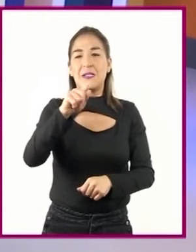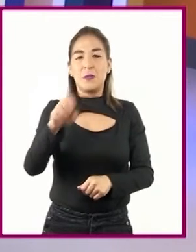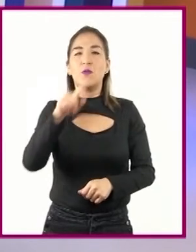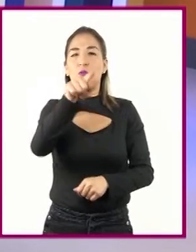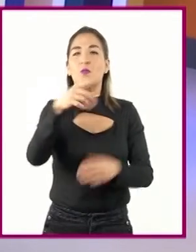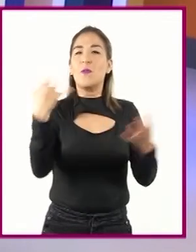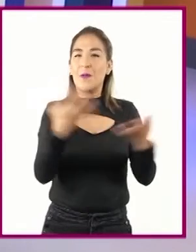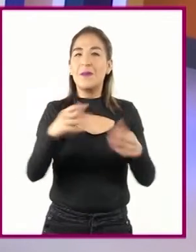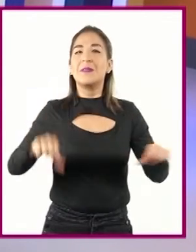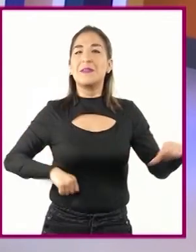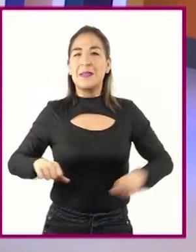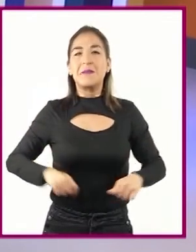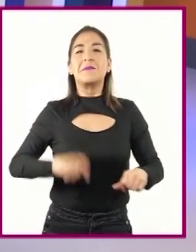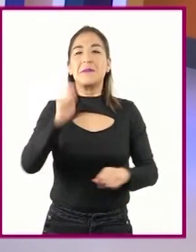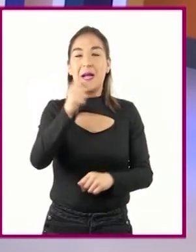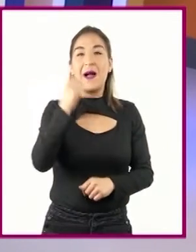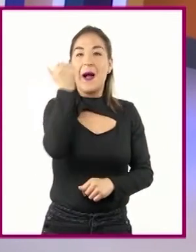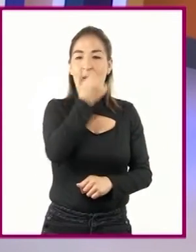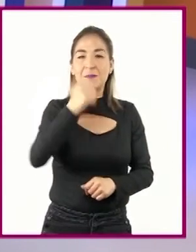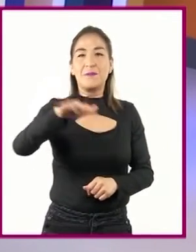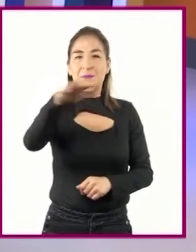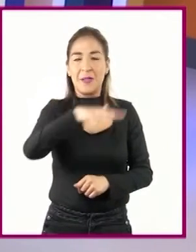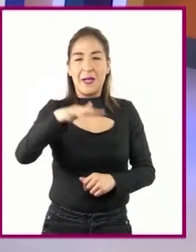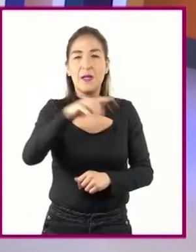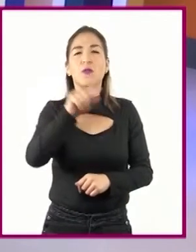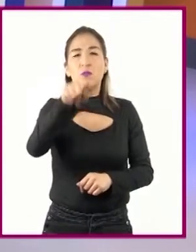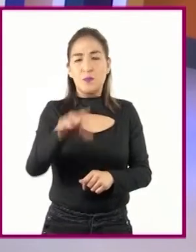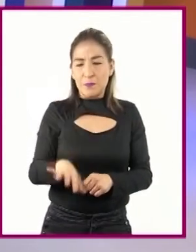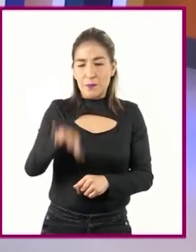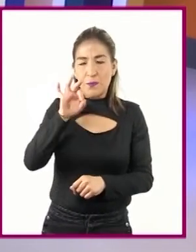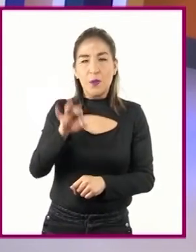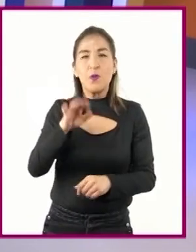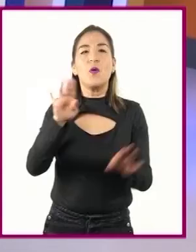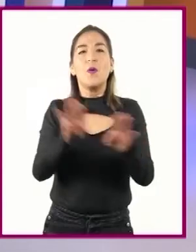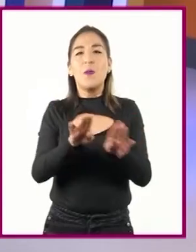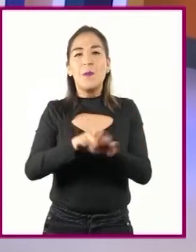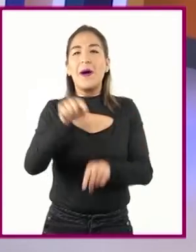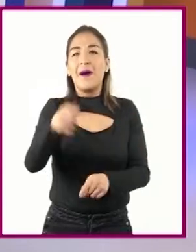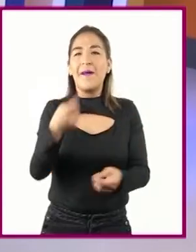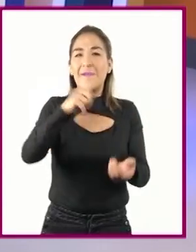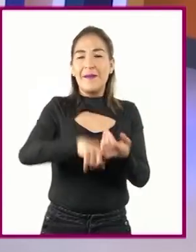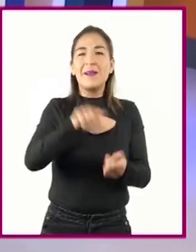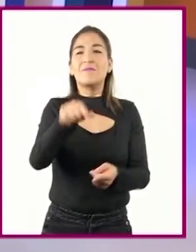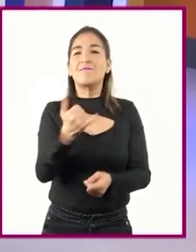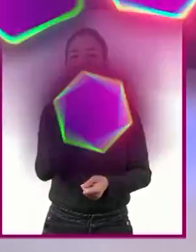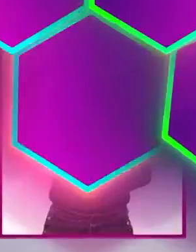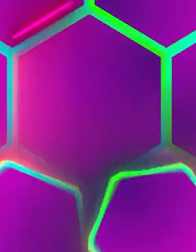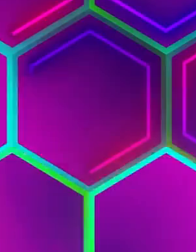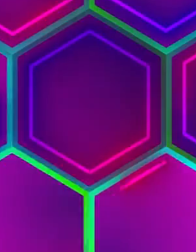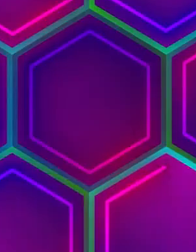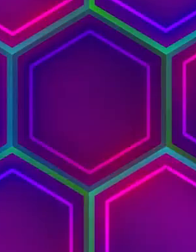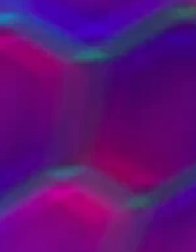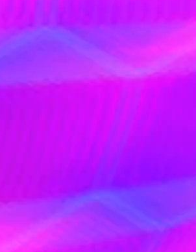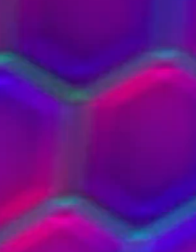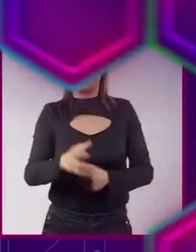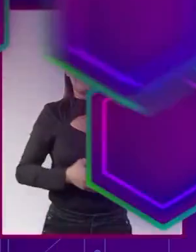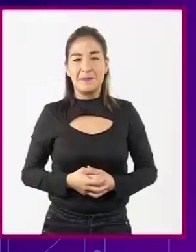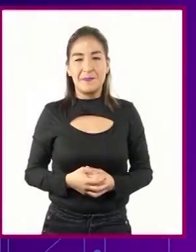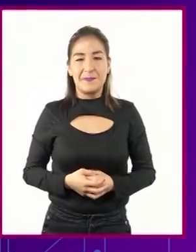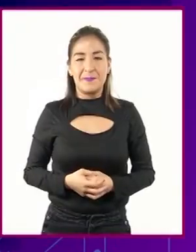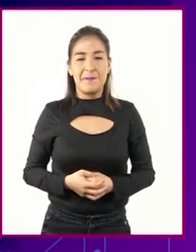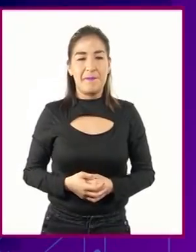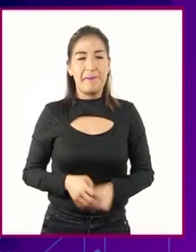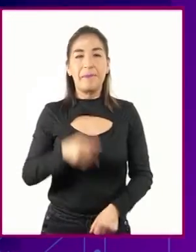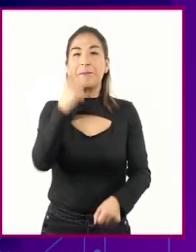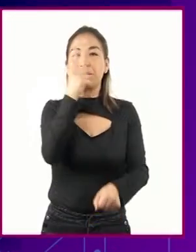será que ustedes, alumnas y alumnos, encuentren el paso en el que se encuentra el error de resolución.